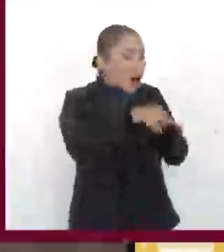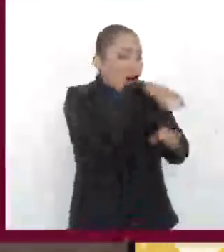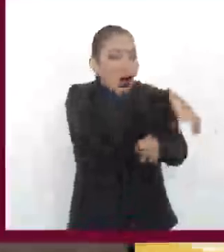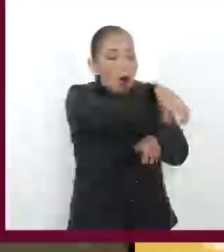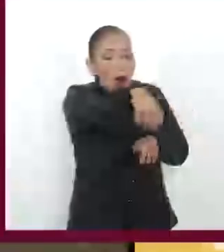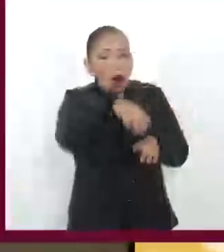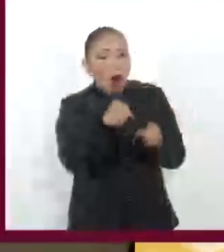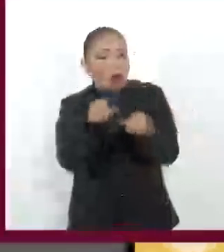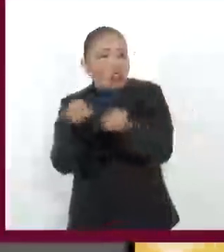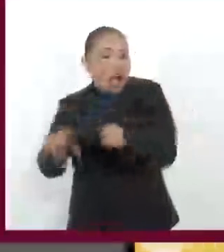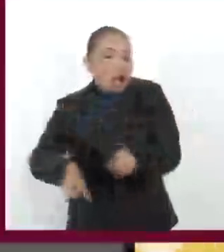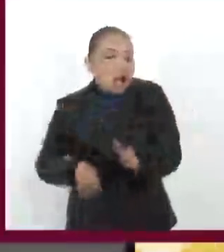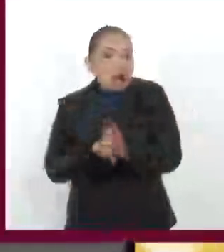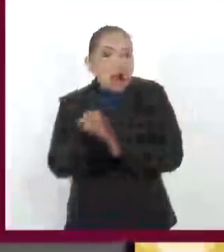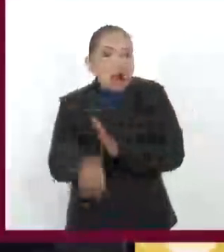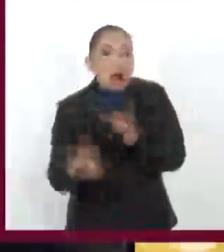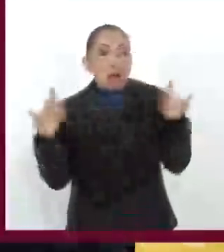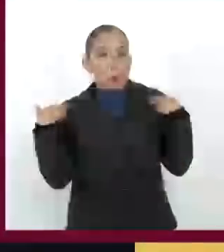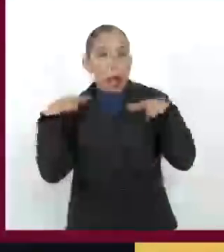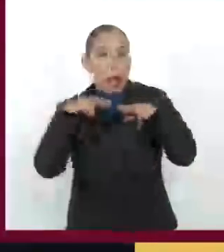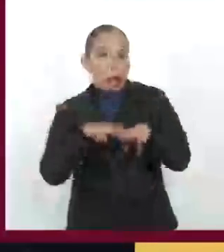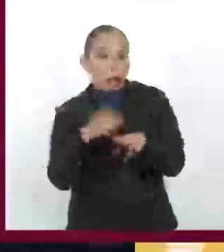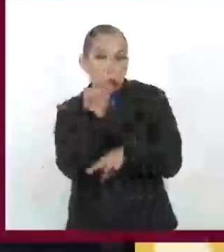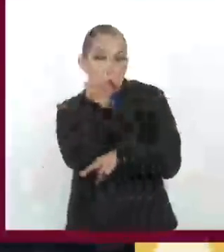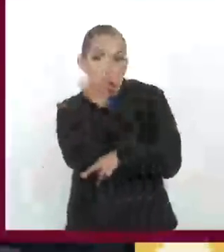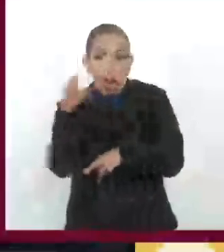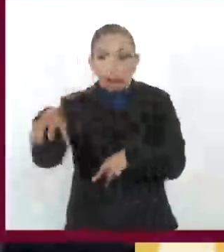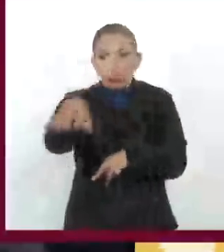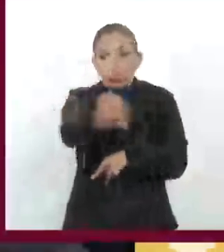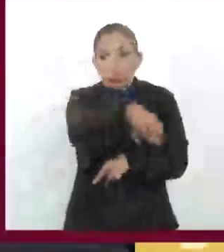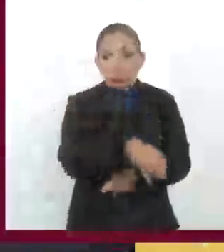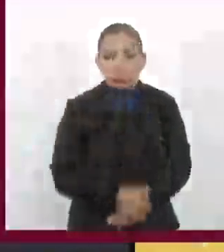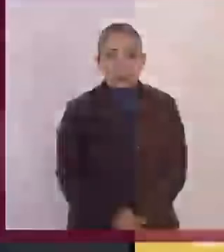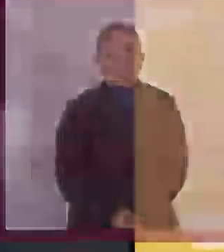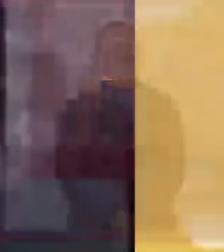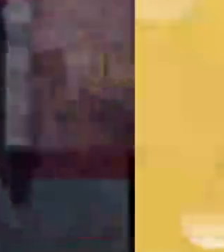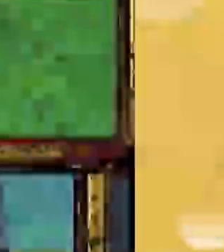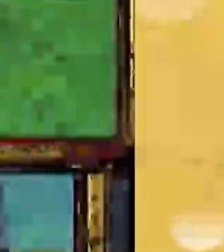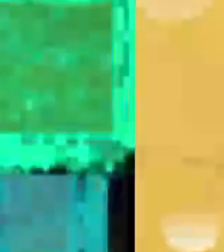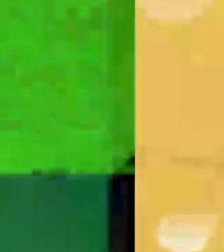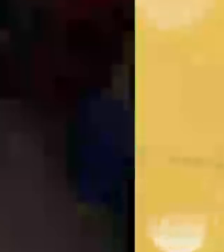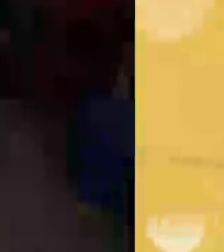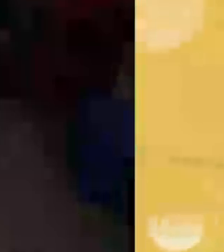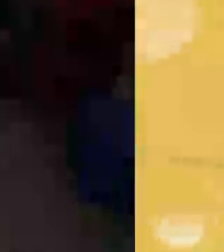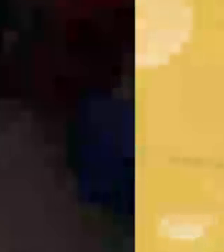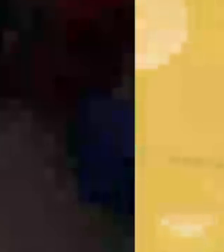trabajan en diferentes dependencias del gobierno, como los profesores de las escuelas públicas.